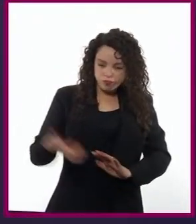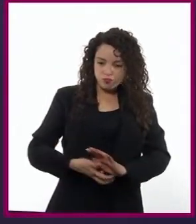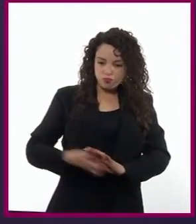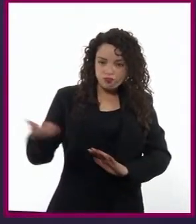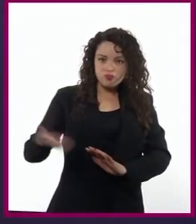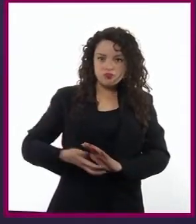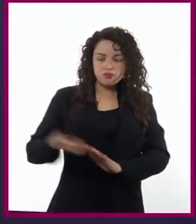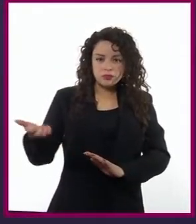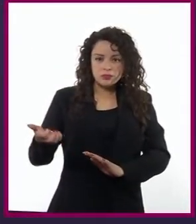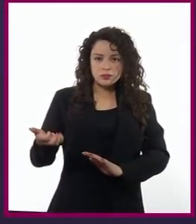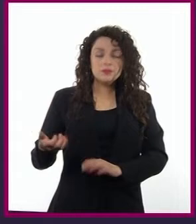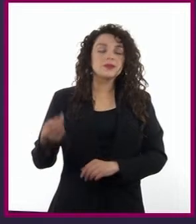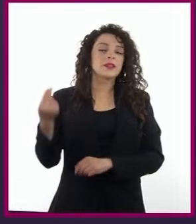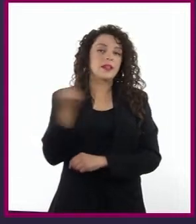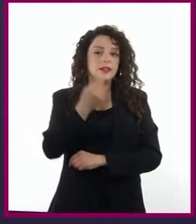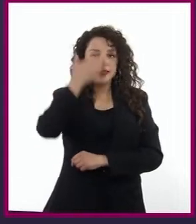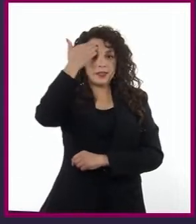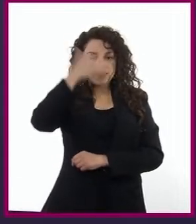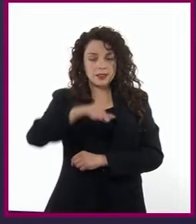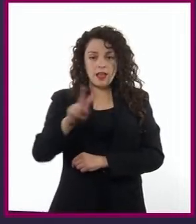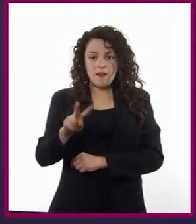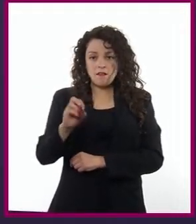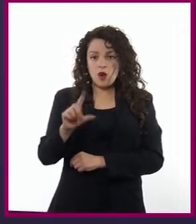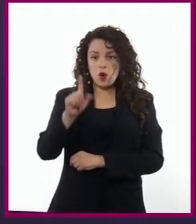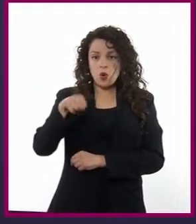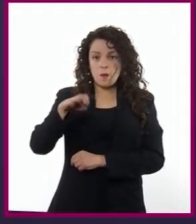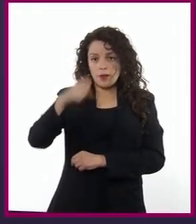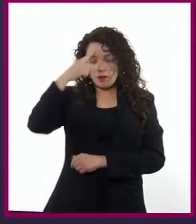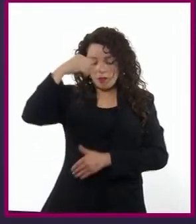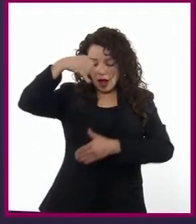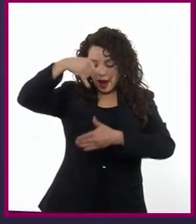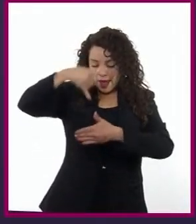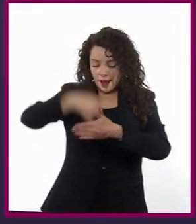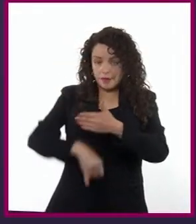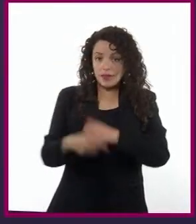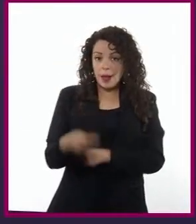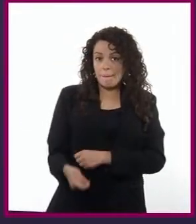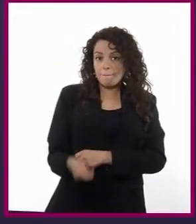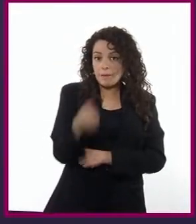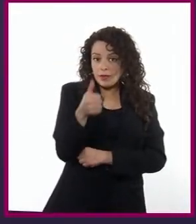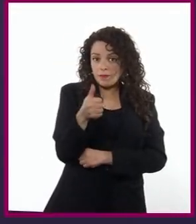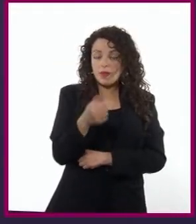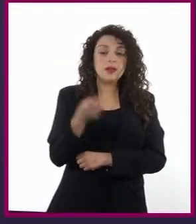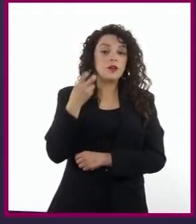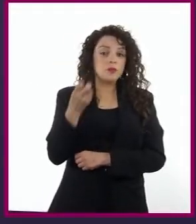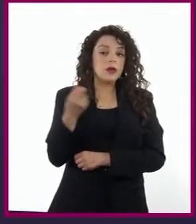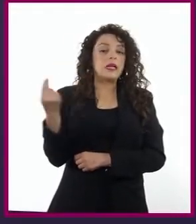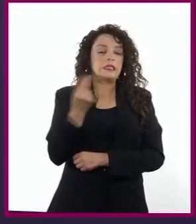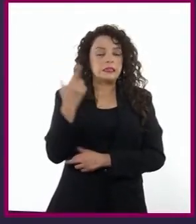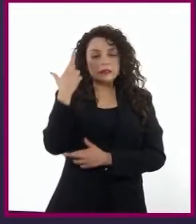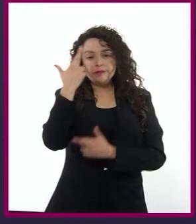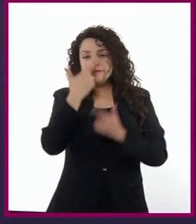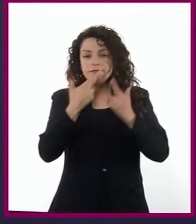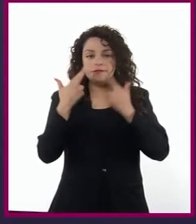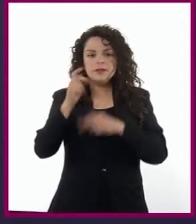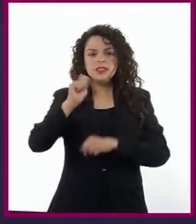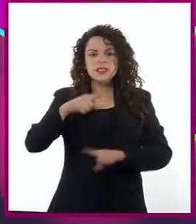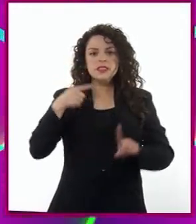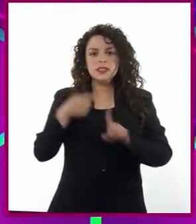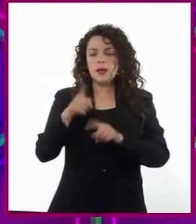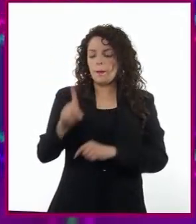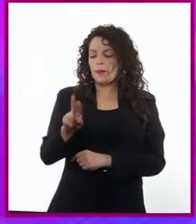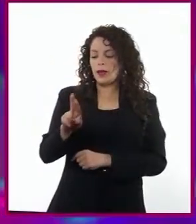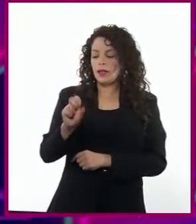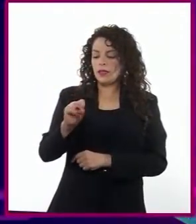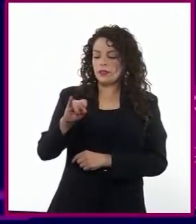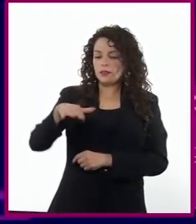tendríamos que calcular el volumen del hueco para la primera estructura, por lo que podemos verificar se trata de un prisma